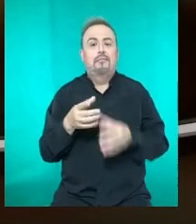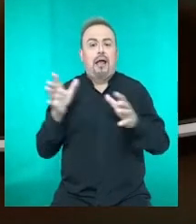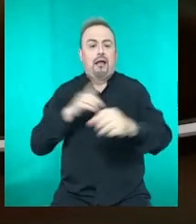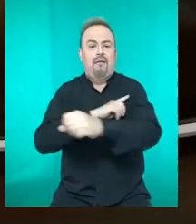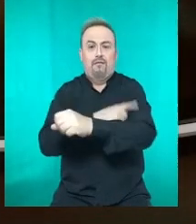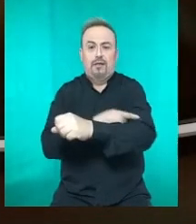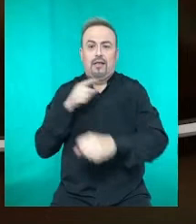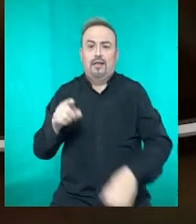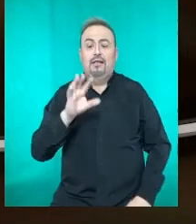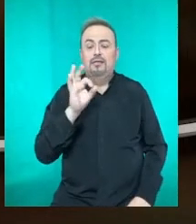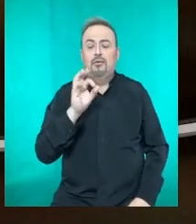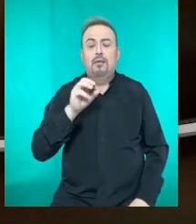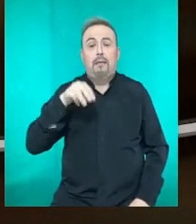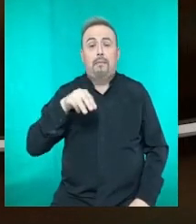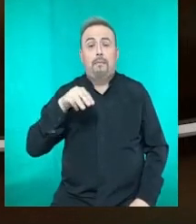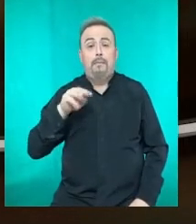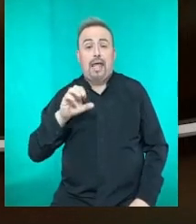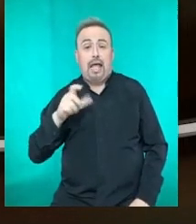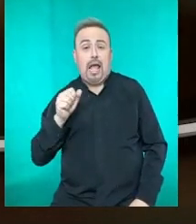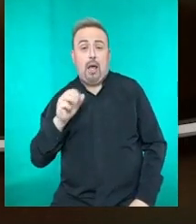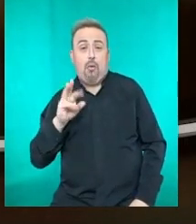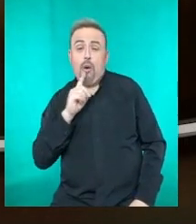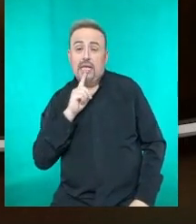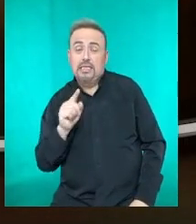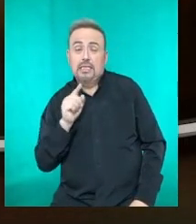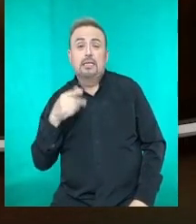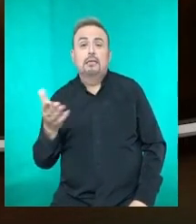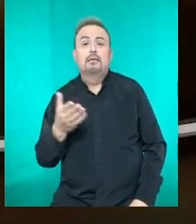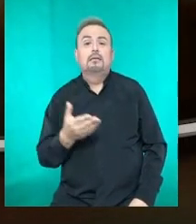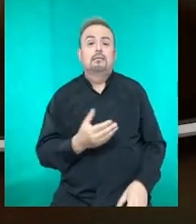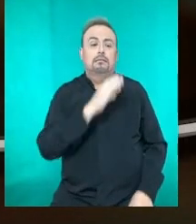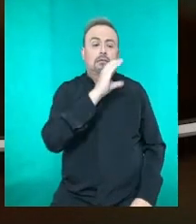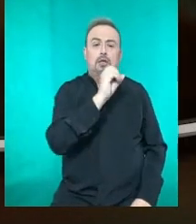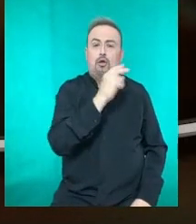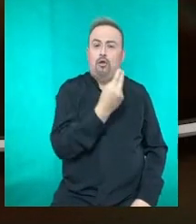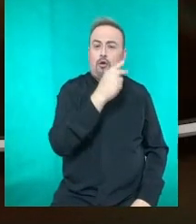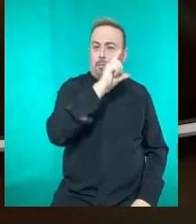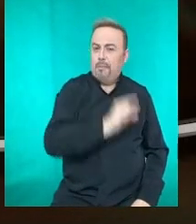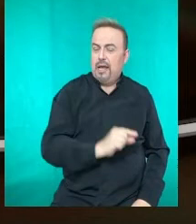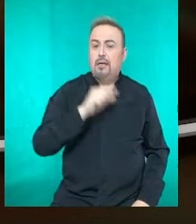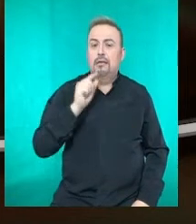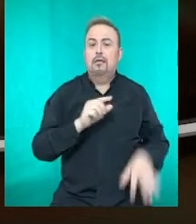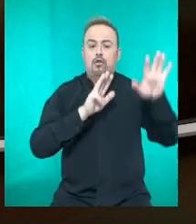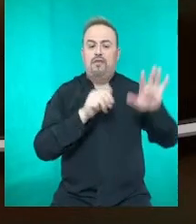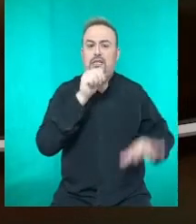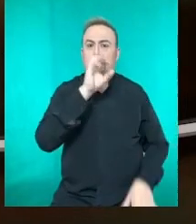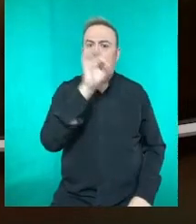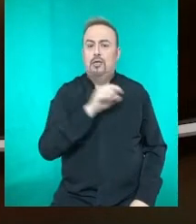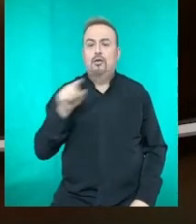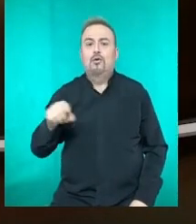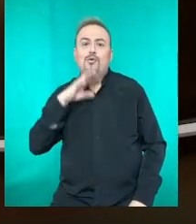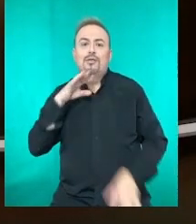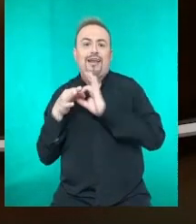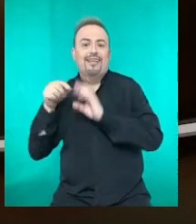aproximadamente 50 megawatts, disminuir las emisiones de CO2 hasta, en algunos casos, el 96%.